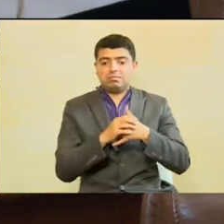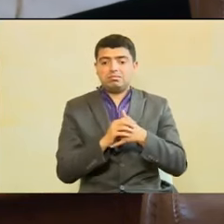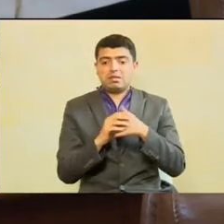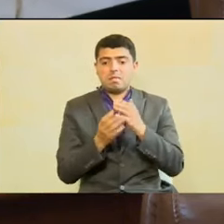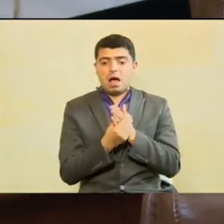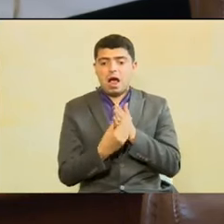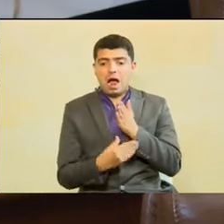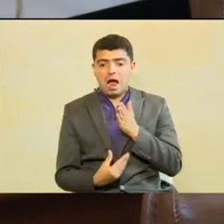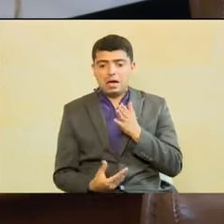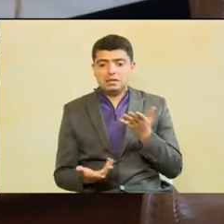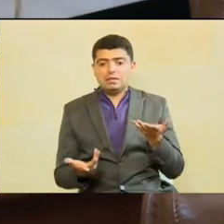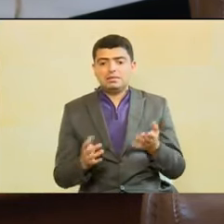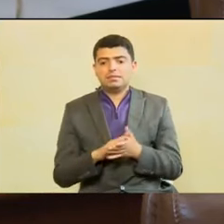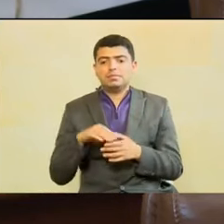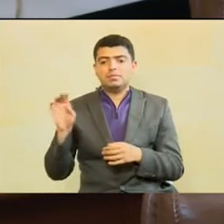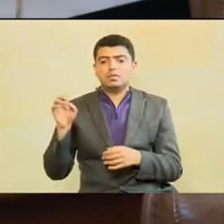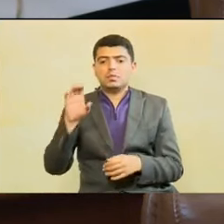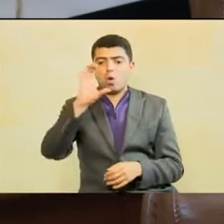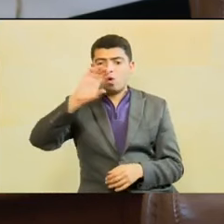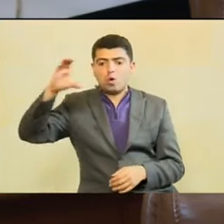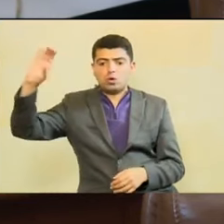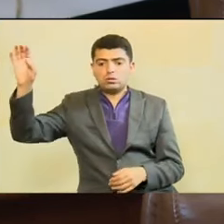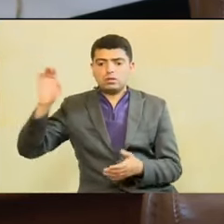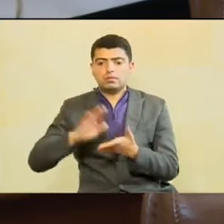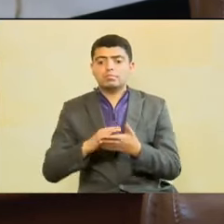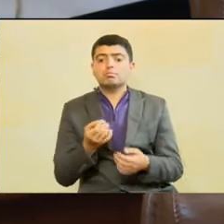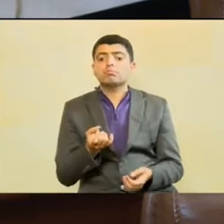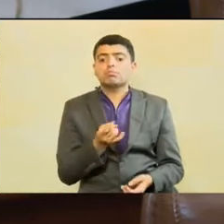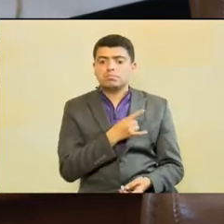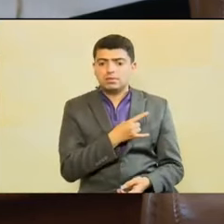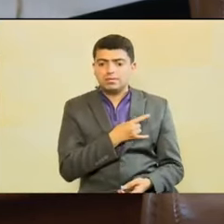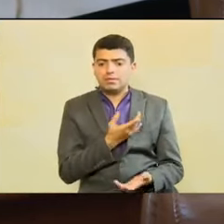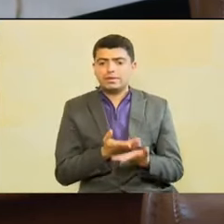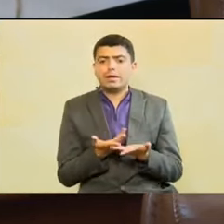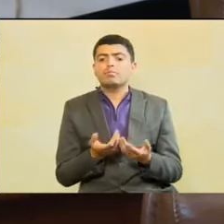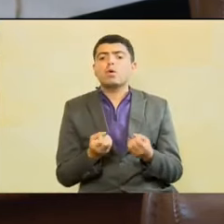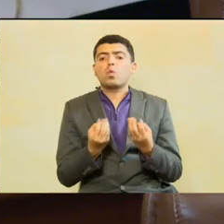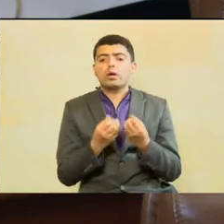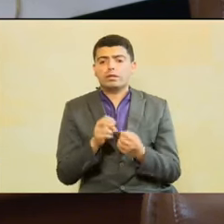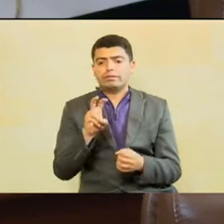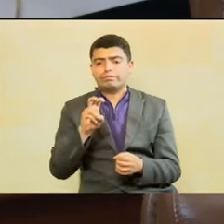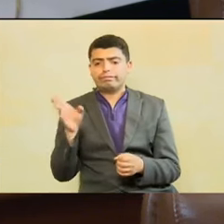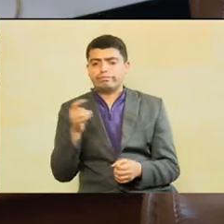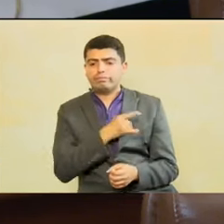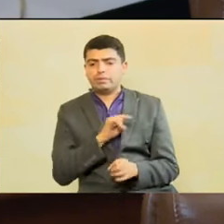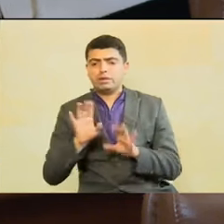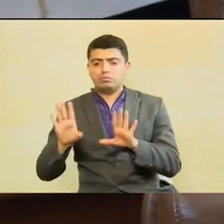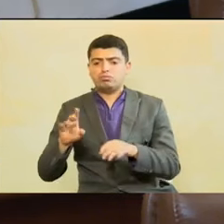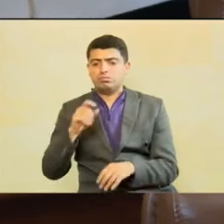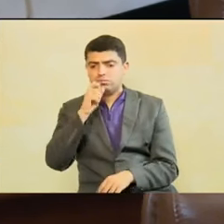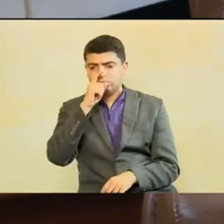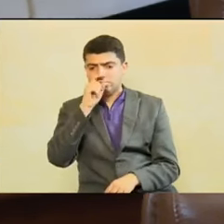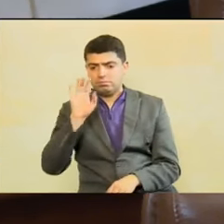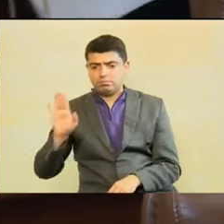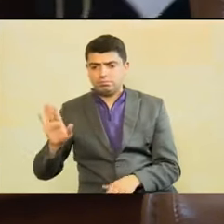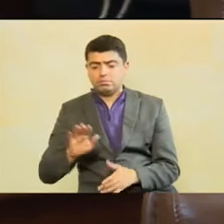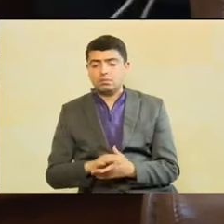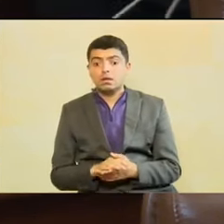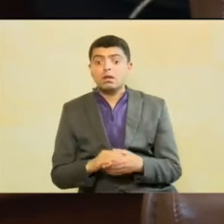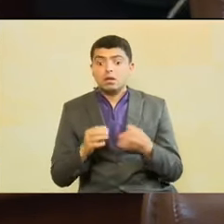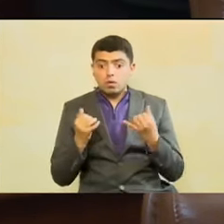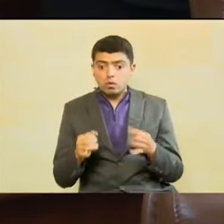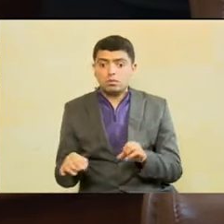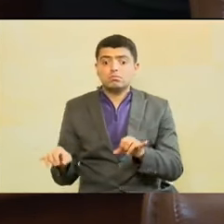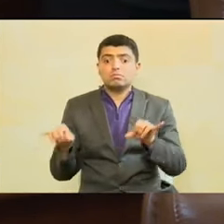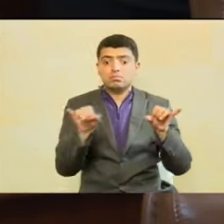costa Caribe colombiana que solo tiene siete universidades acreditadas en alta calidad de igual forma